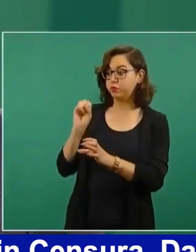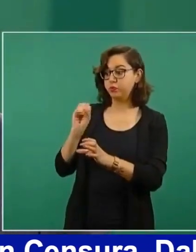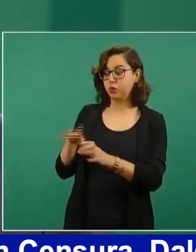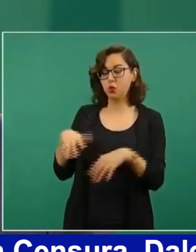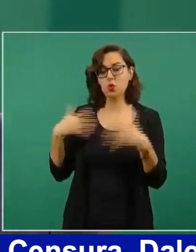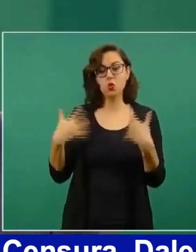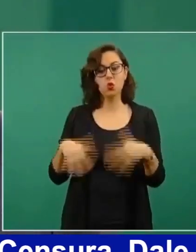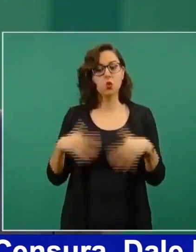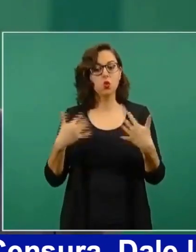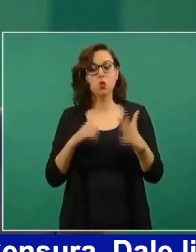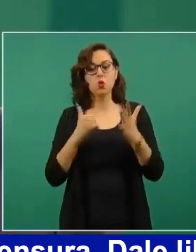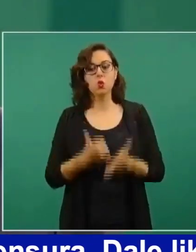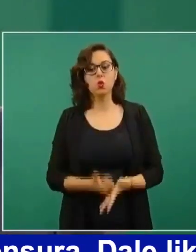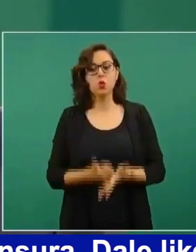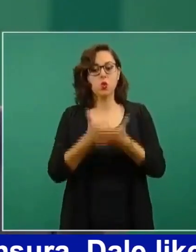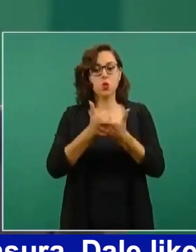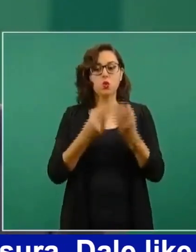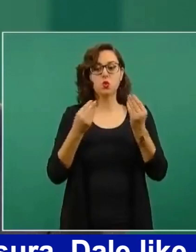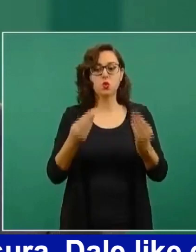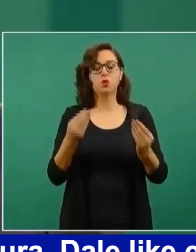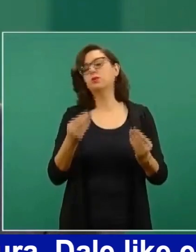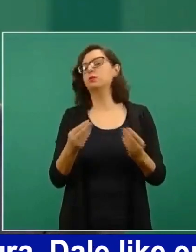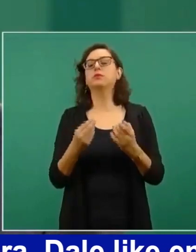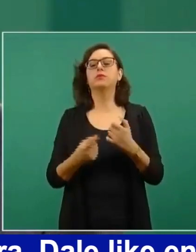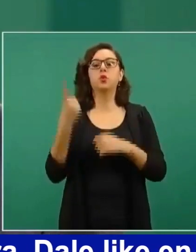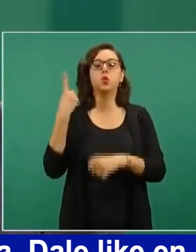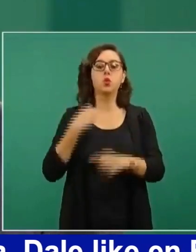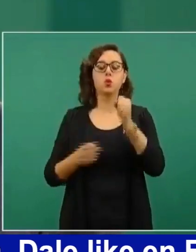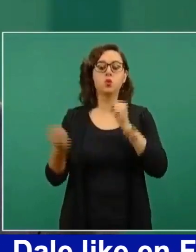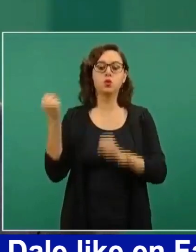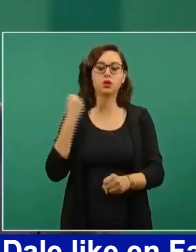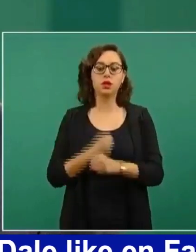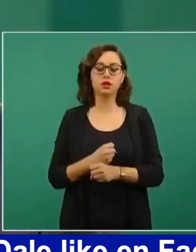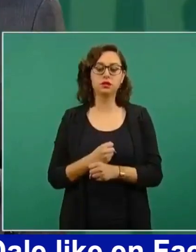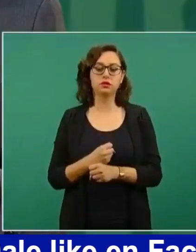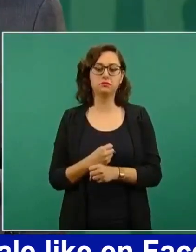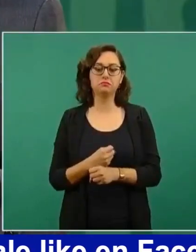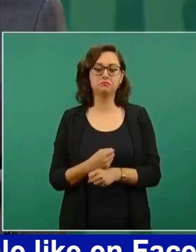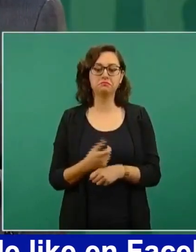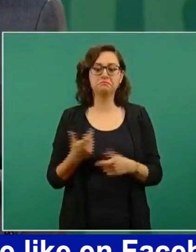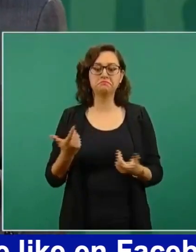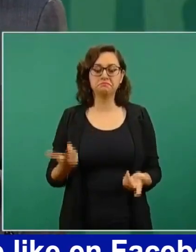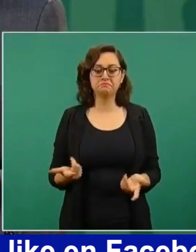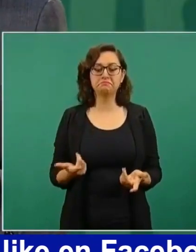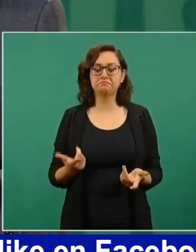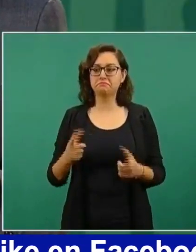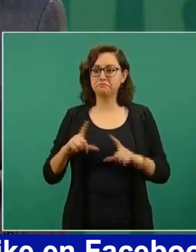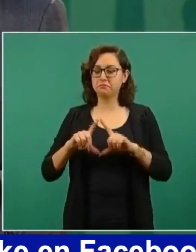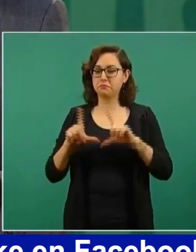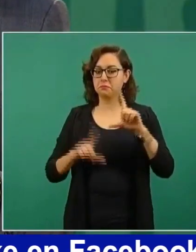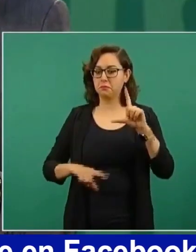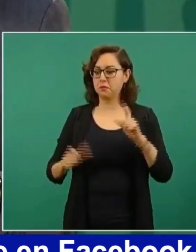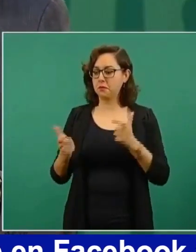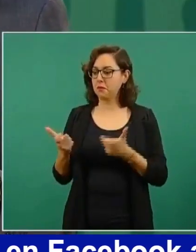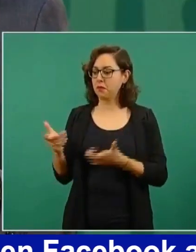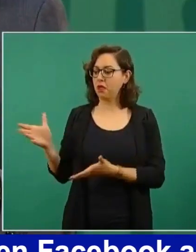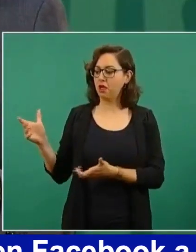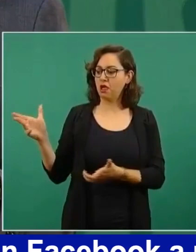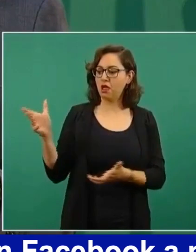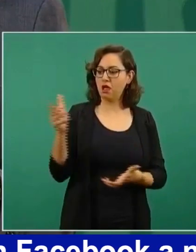Las remesas, repito, del año pasado fueron la principal fuente de ingresos del país,